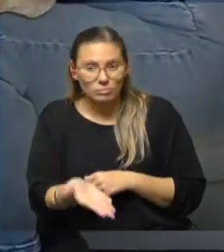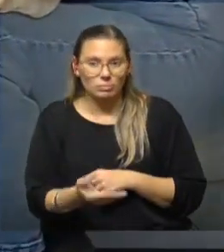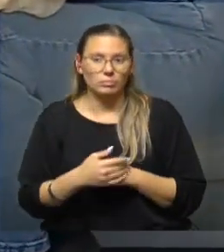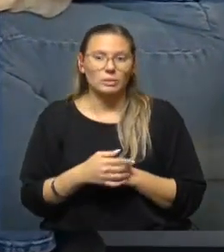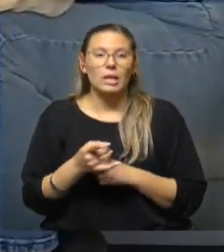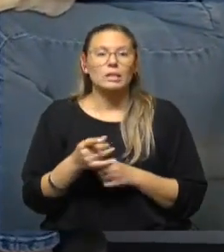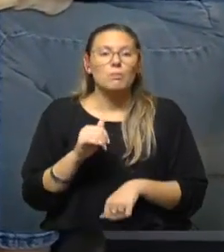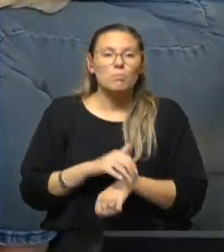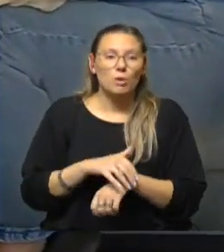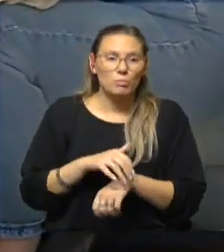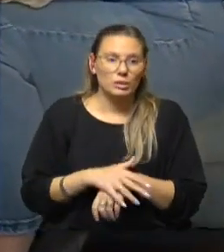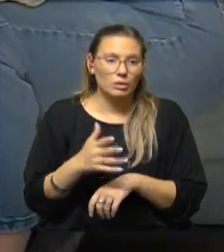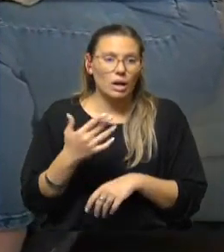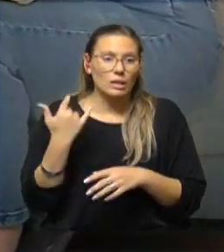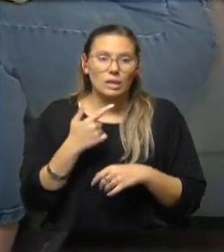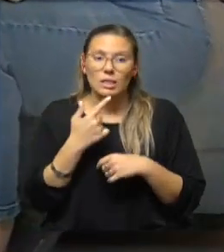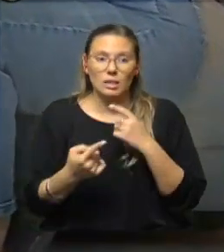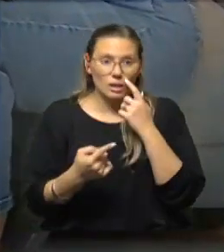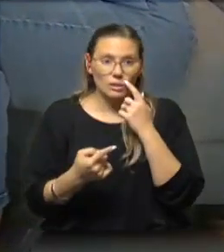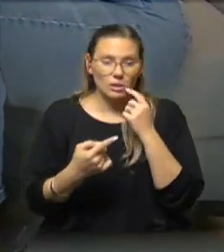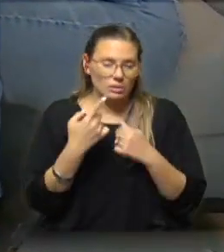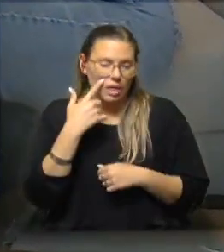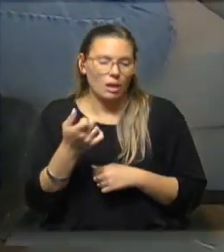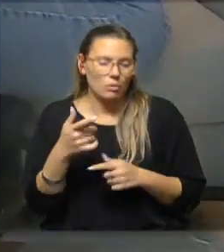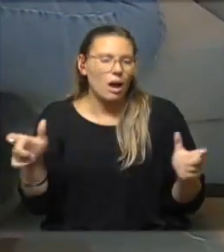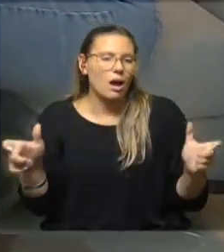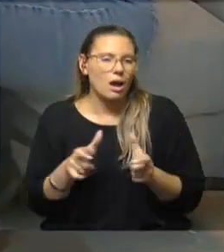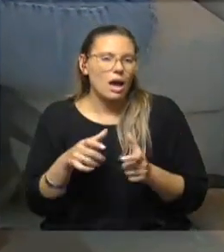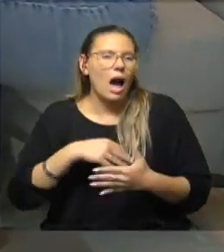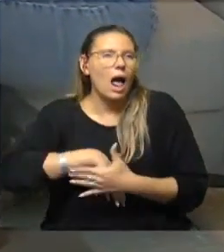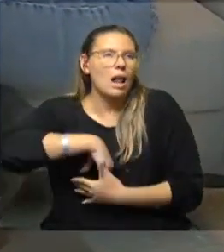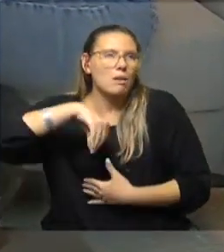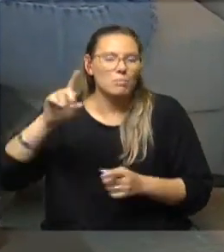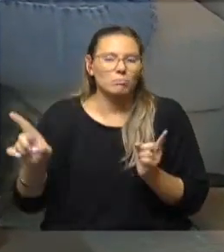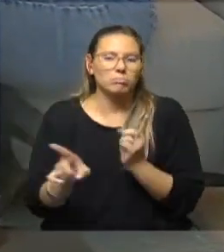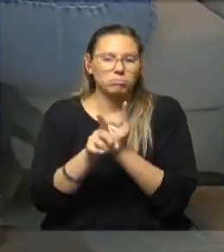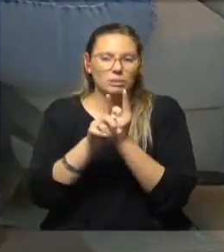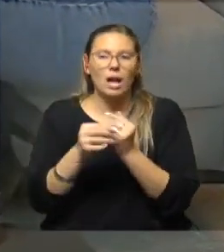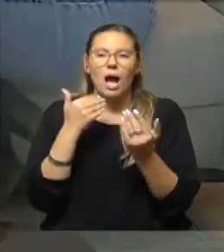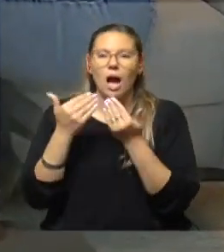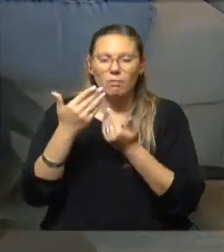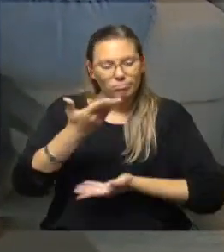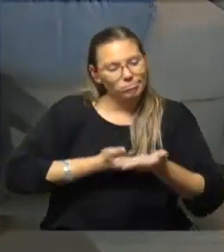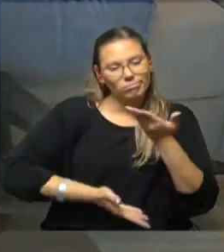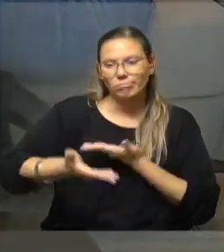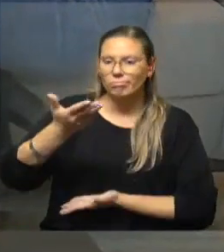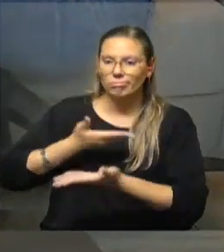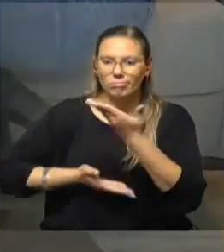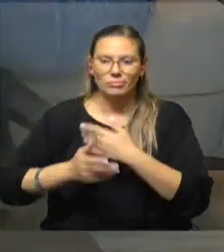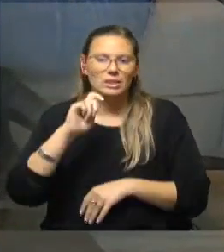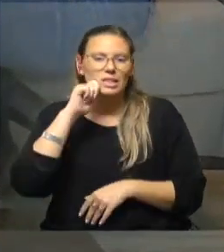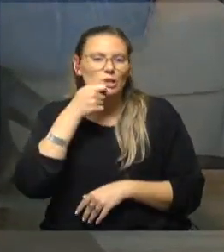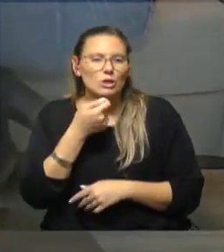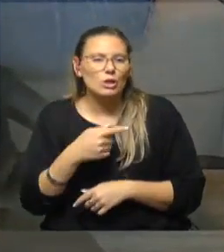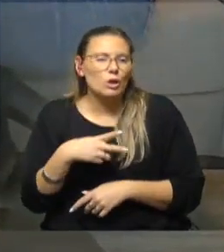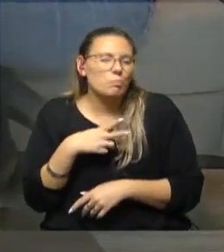este momento que, como bien dijeron, se nota que es un encuentro de almas. hablando y compartiendo eso tan íntimo